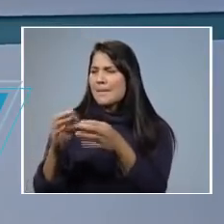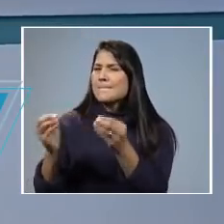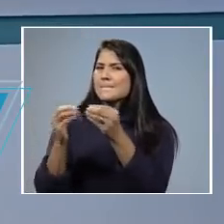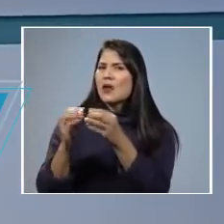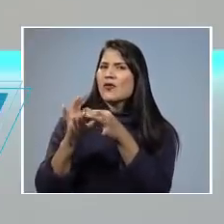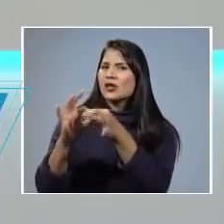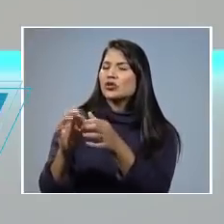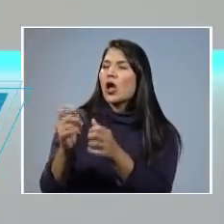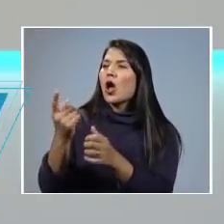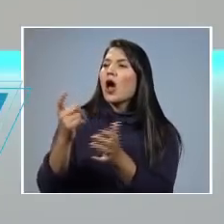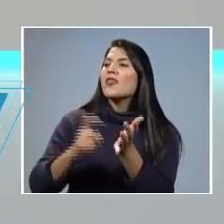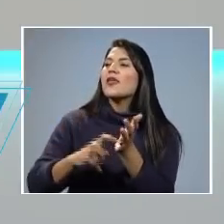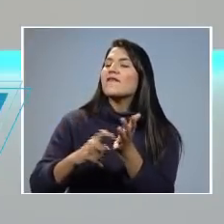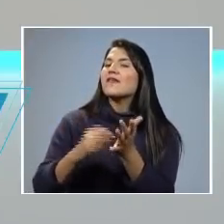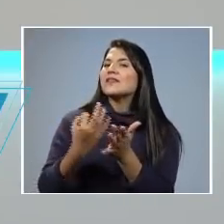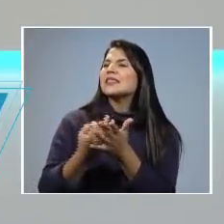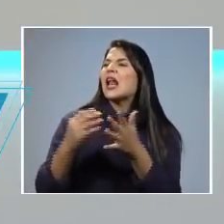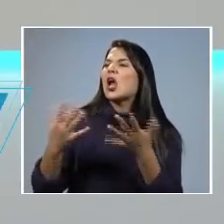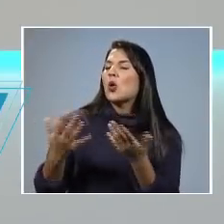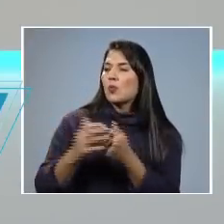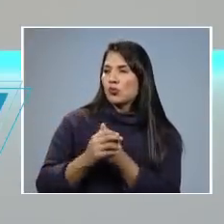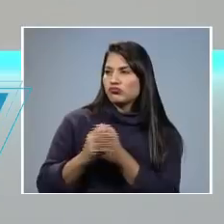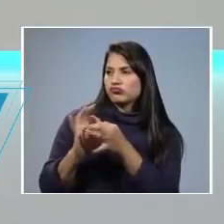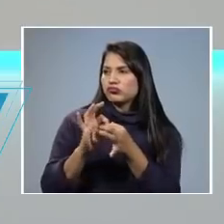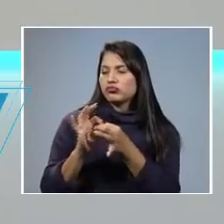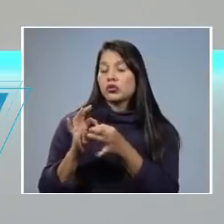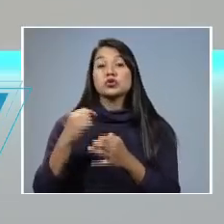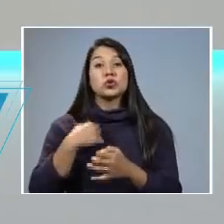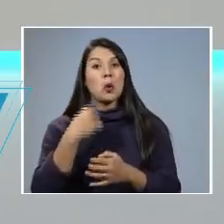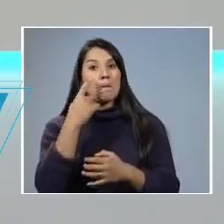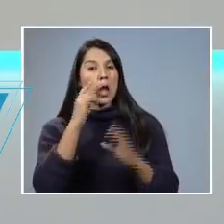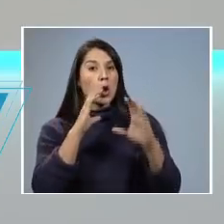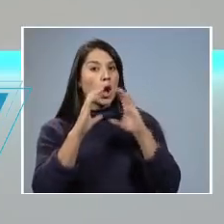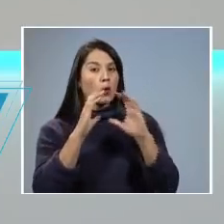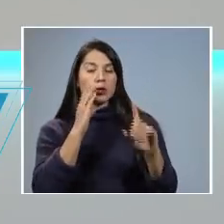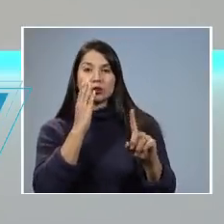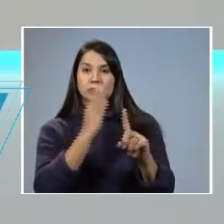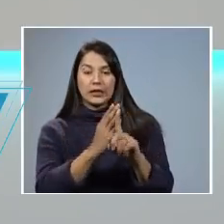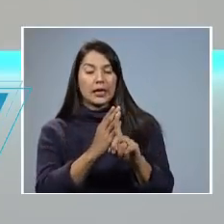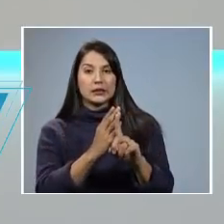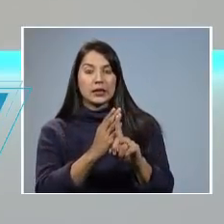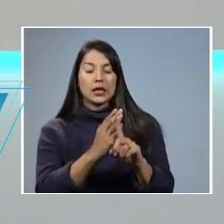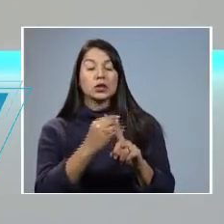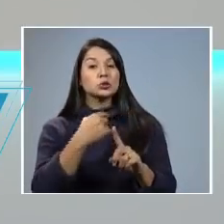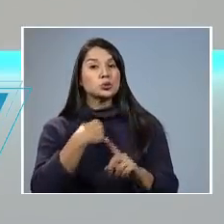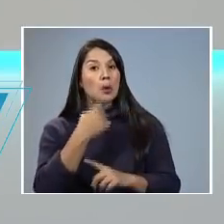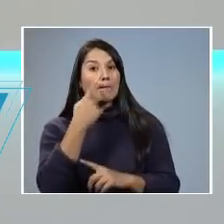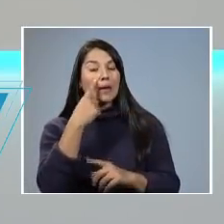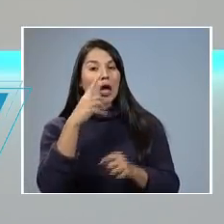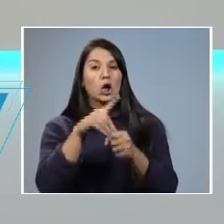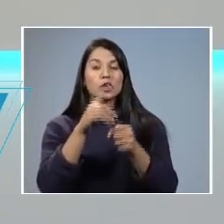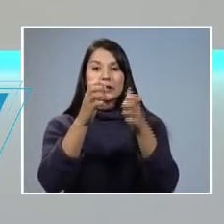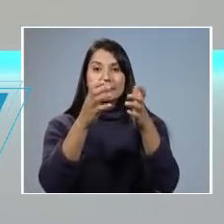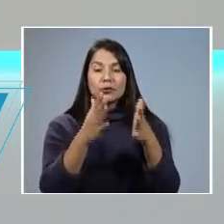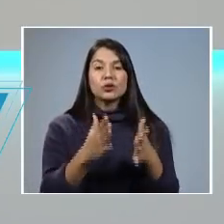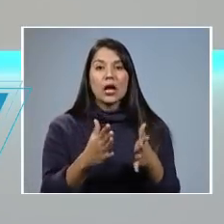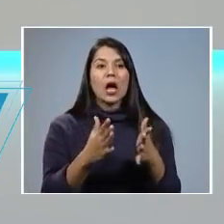fiscal? Yo veo que hay una comunicación muy directa, veo diputadas y